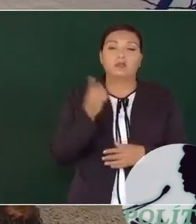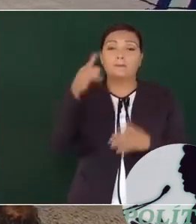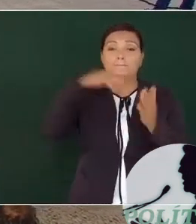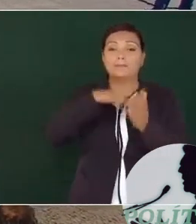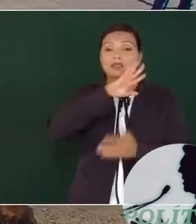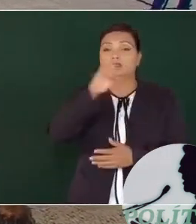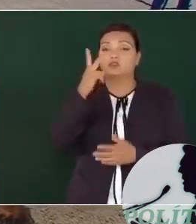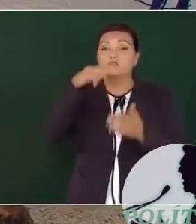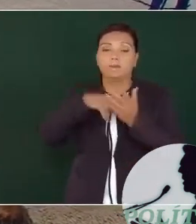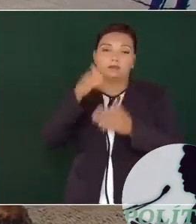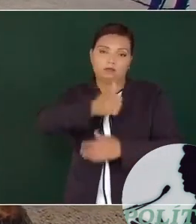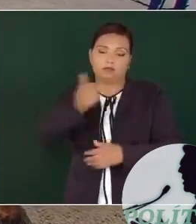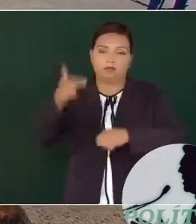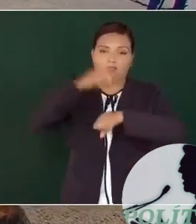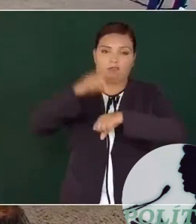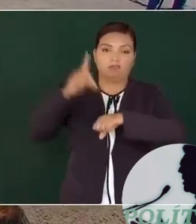1.500, 2.000 diarios